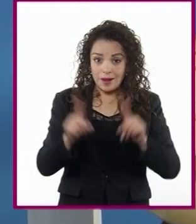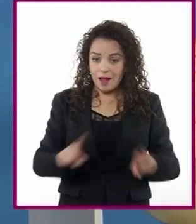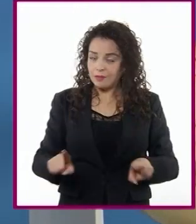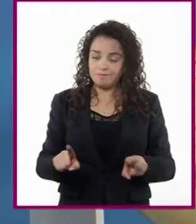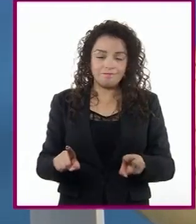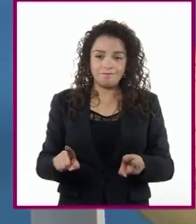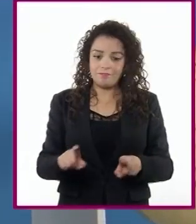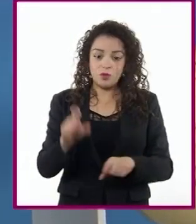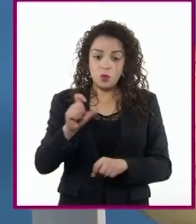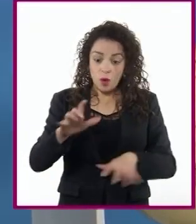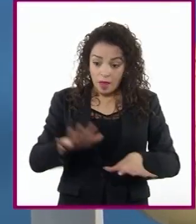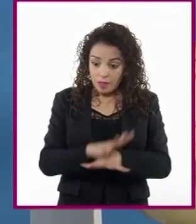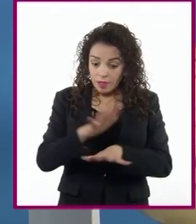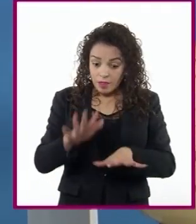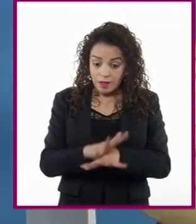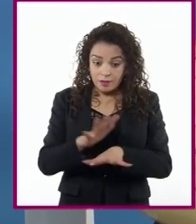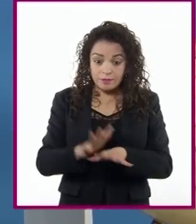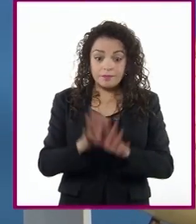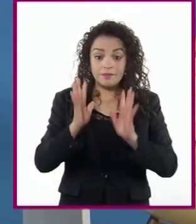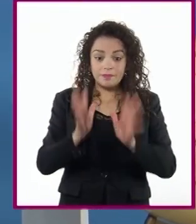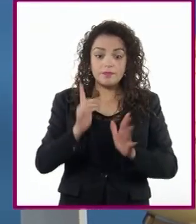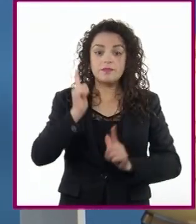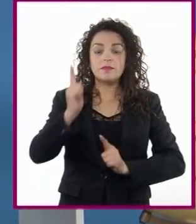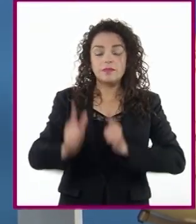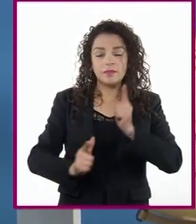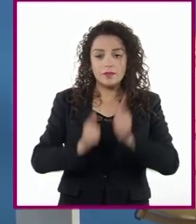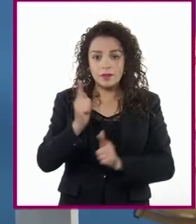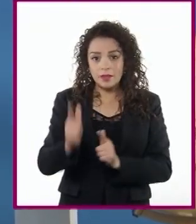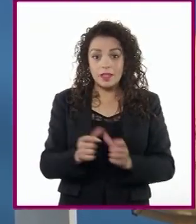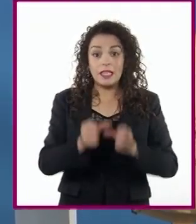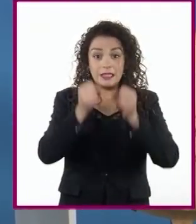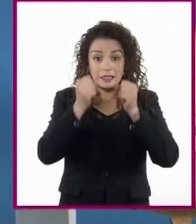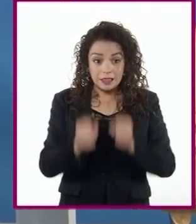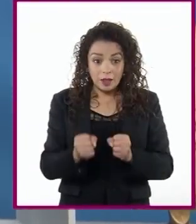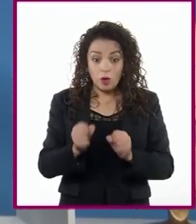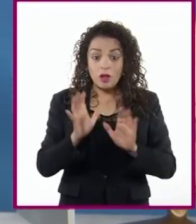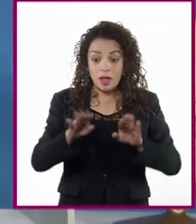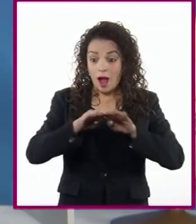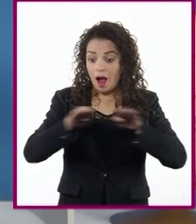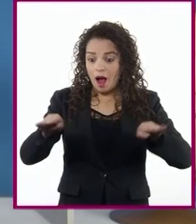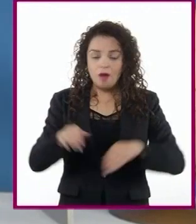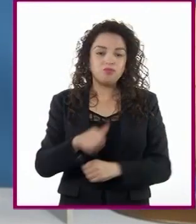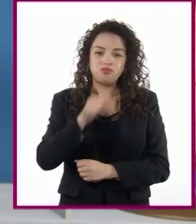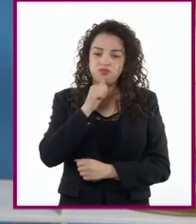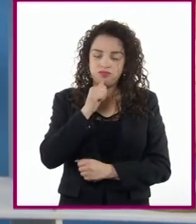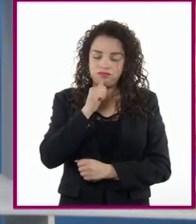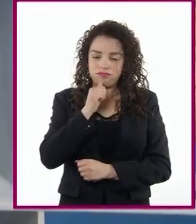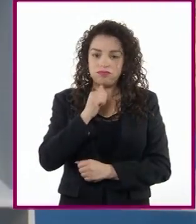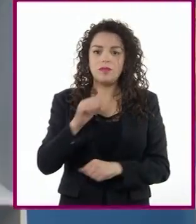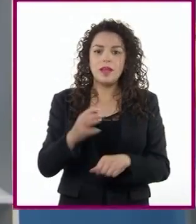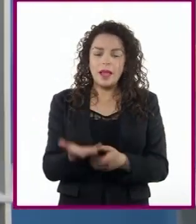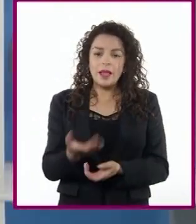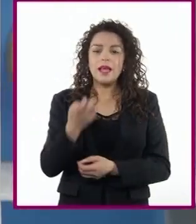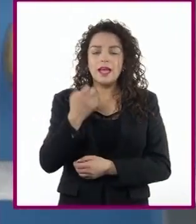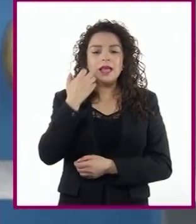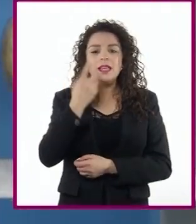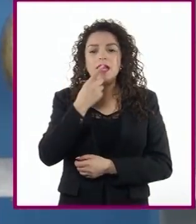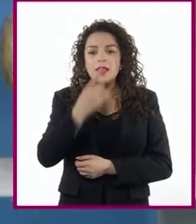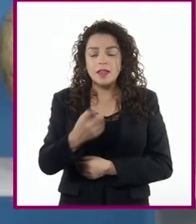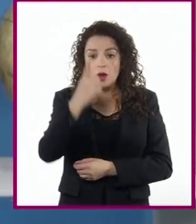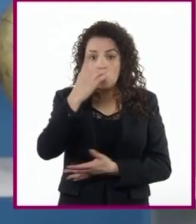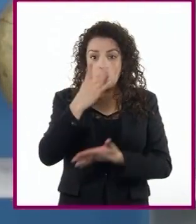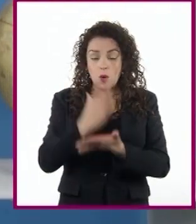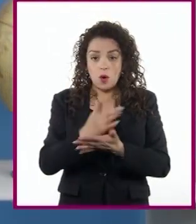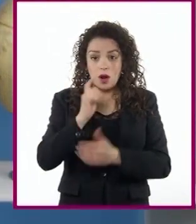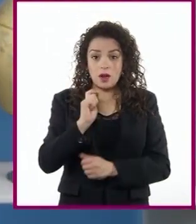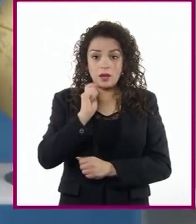dan, son lentas y en algunas circunstancias inestables. La cuestión radica entonces en que no solo se trata de lograr